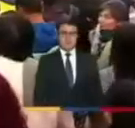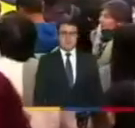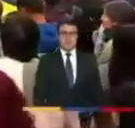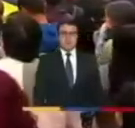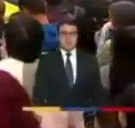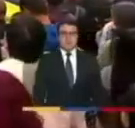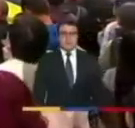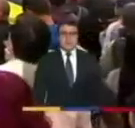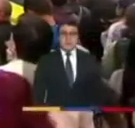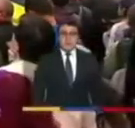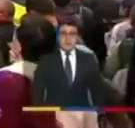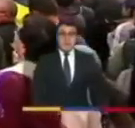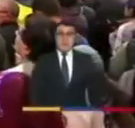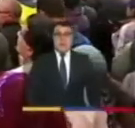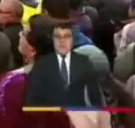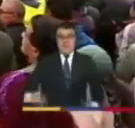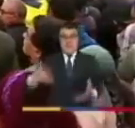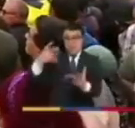el capitalismo